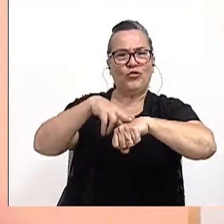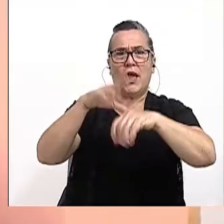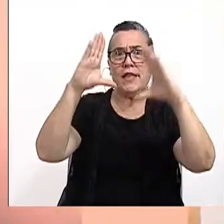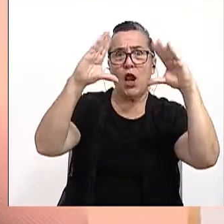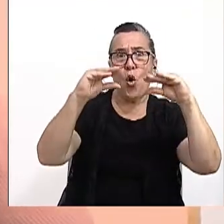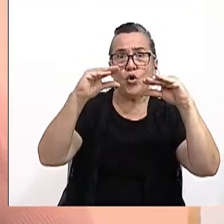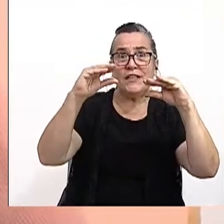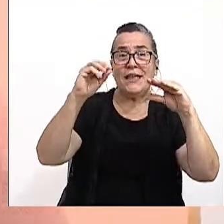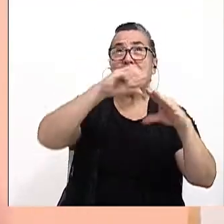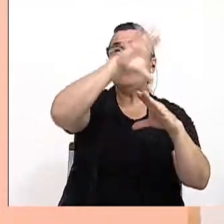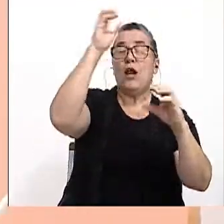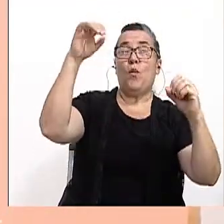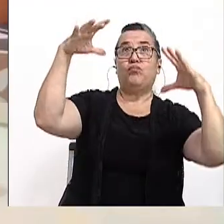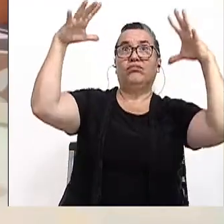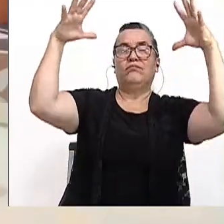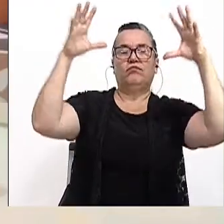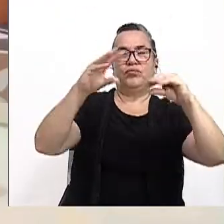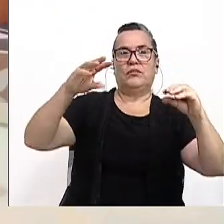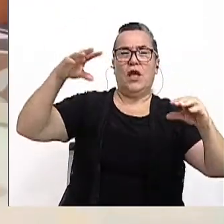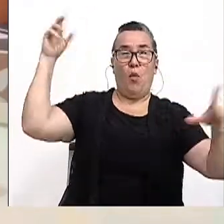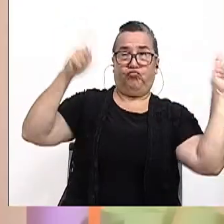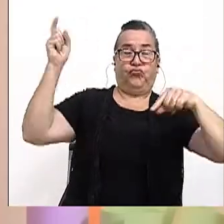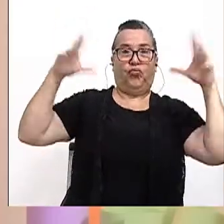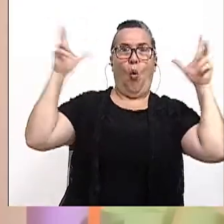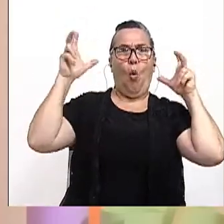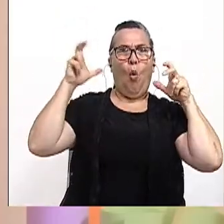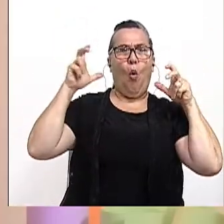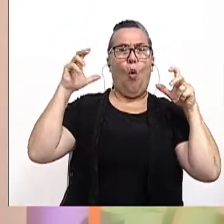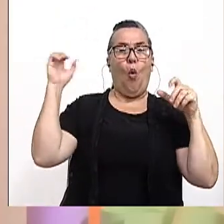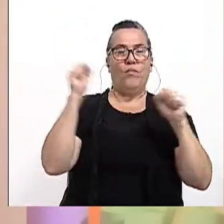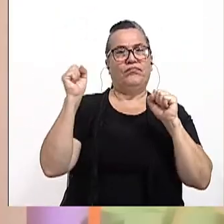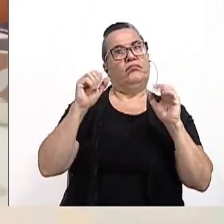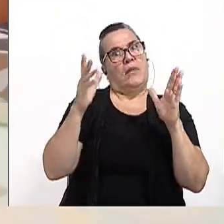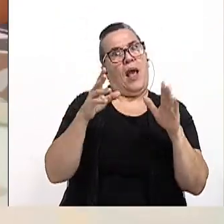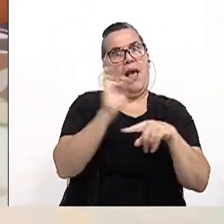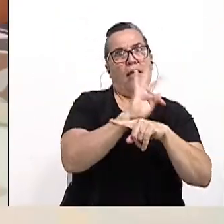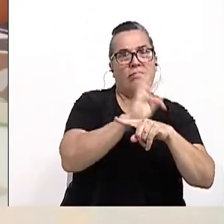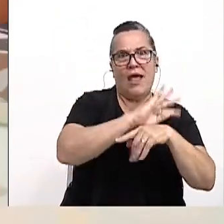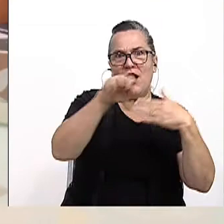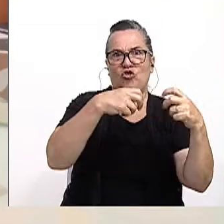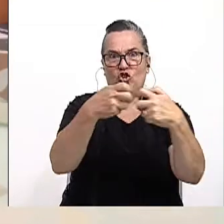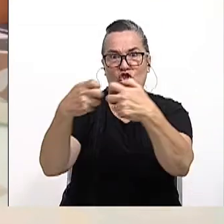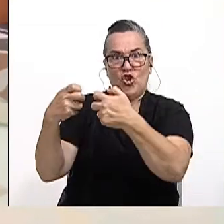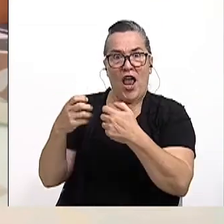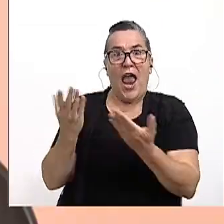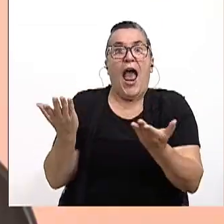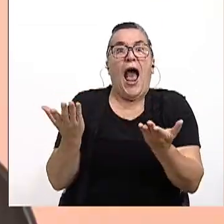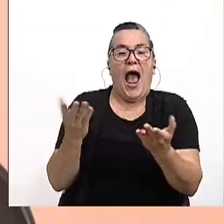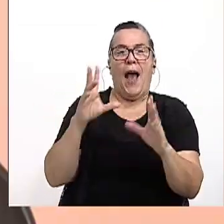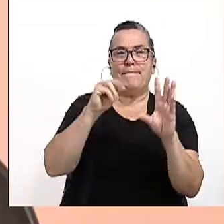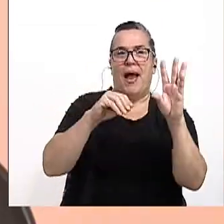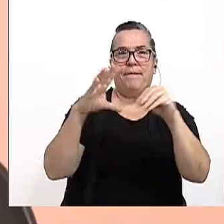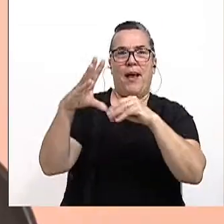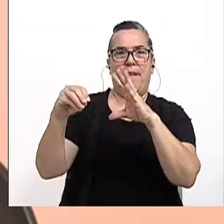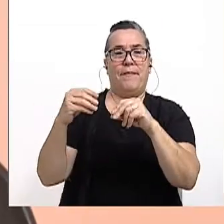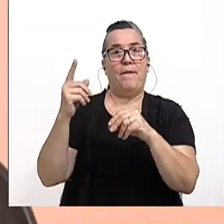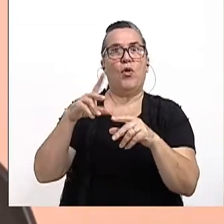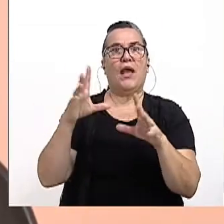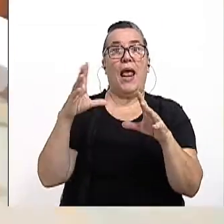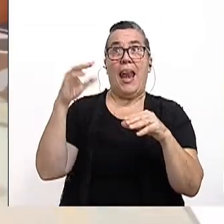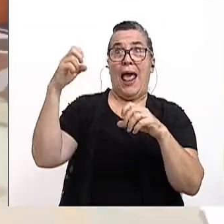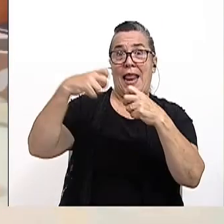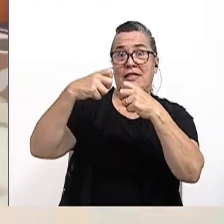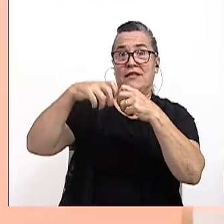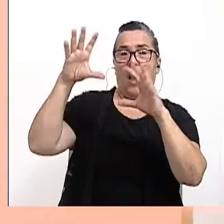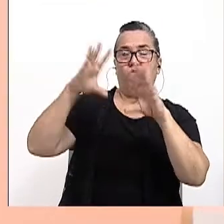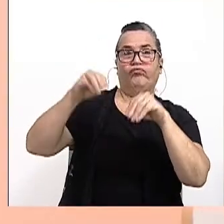el cielo se ilumina y luego ¡pum! Eso sí, hay que apagar la tele y todos los demás electrodomésticos, porque a veces hasta se va la